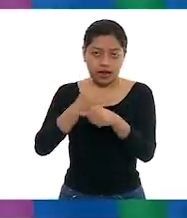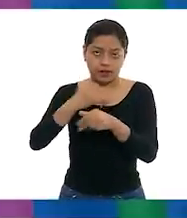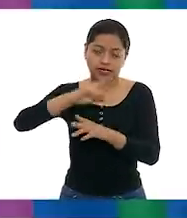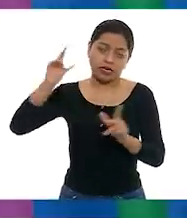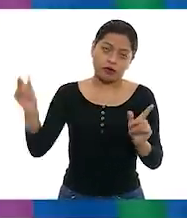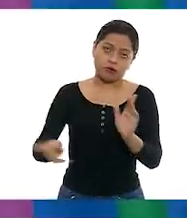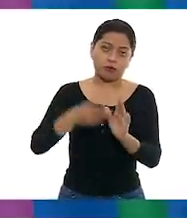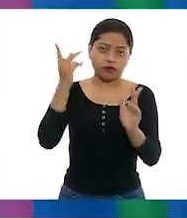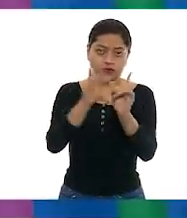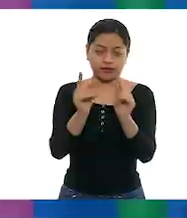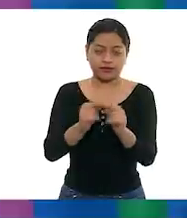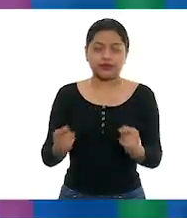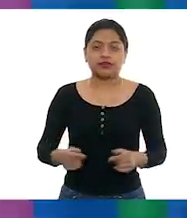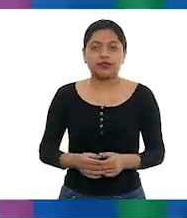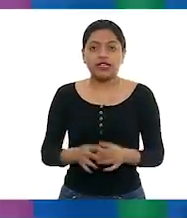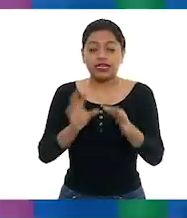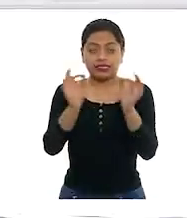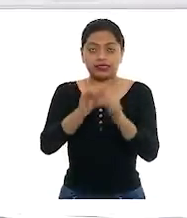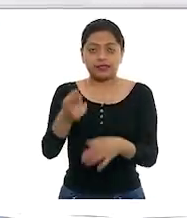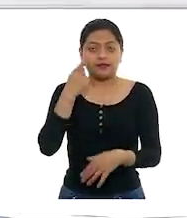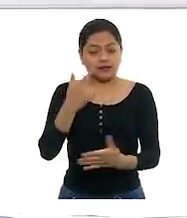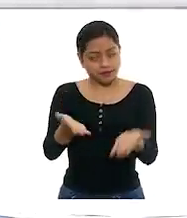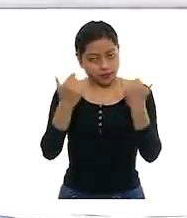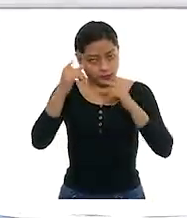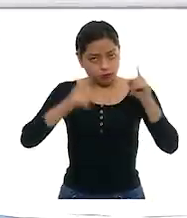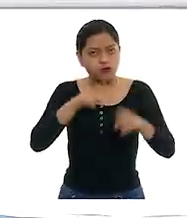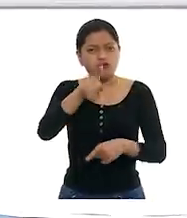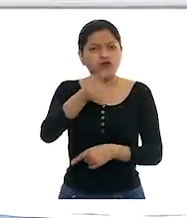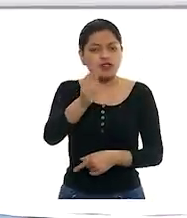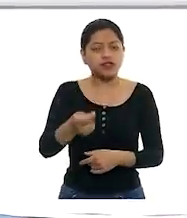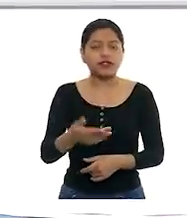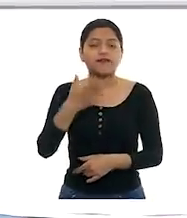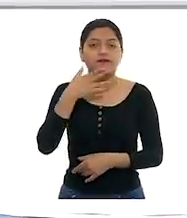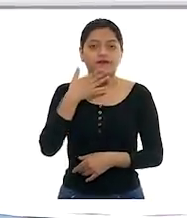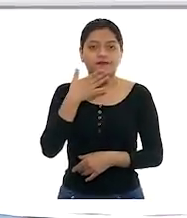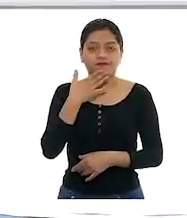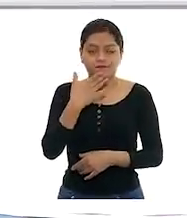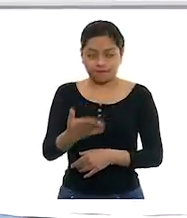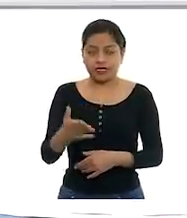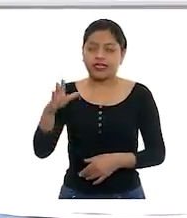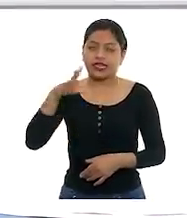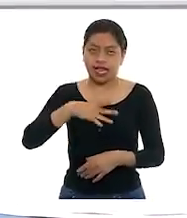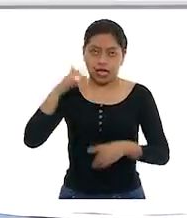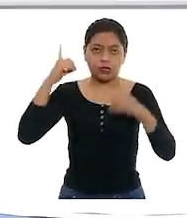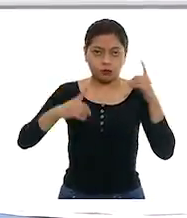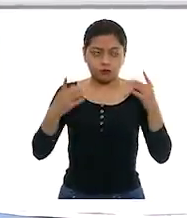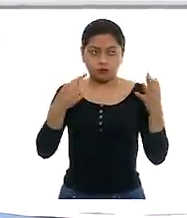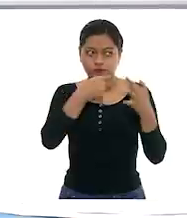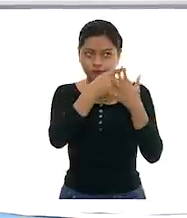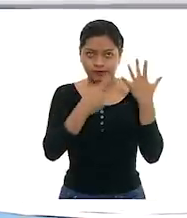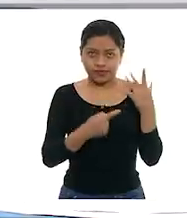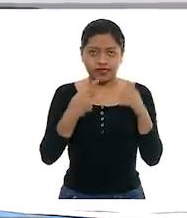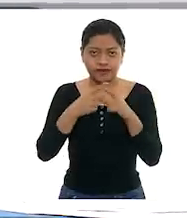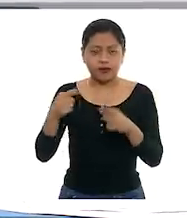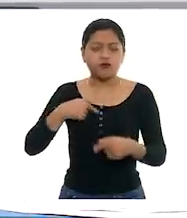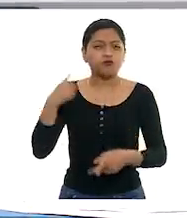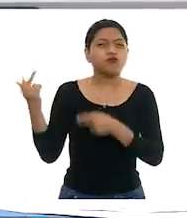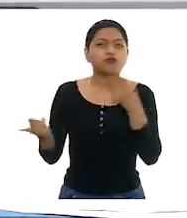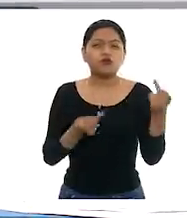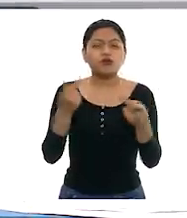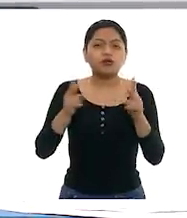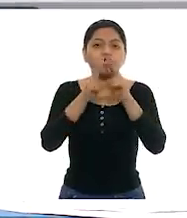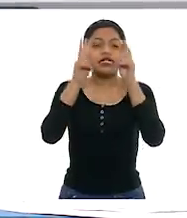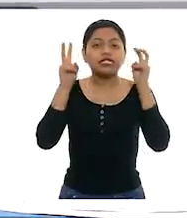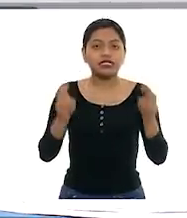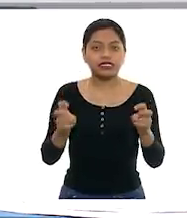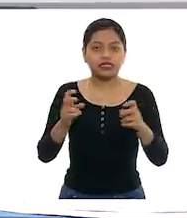Raulito, ¿qué dudas tienes? Ay, bueno, tengo varias, maestra. La verdad tengo algunas preguntas sobre el